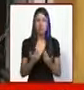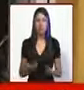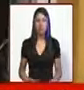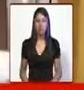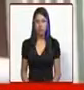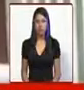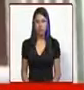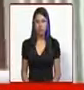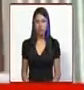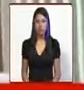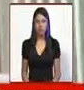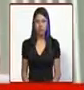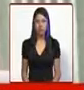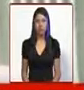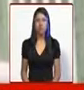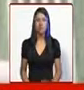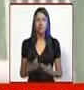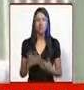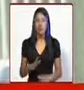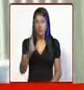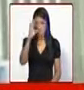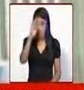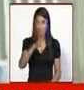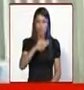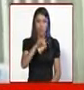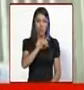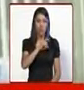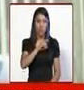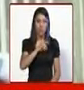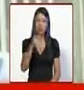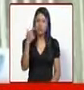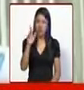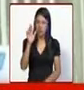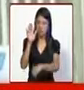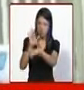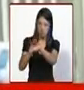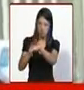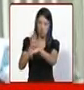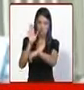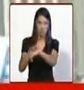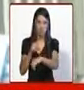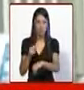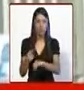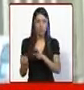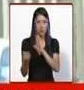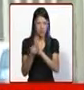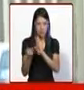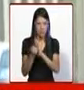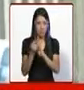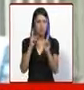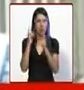policía. ¿Él ha sido ubicado ya en su lugar de trabajo, identificado, coronel?